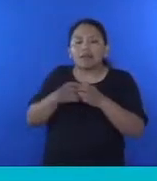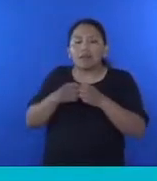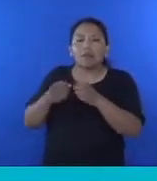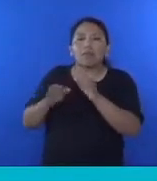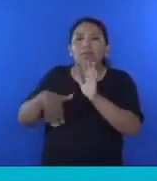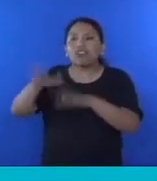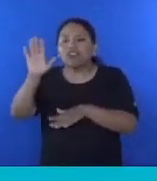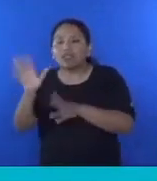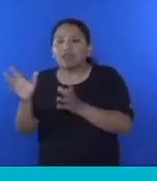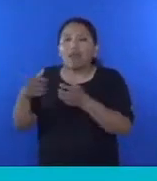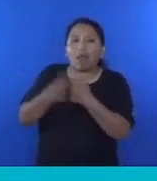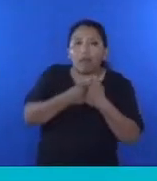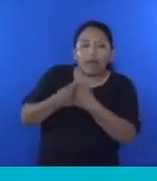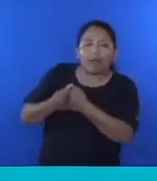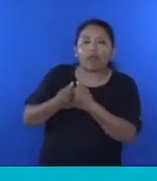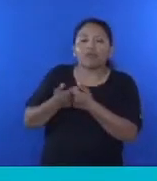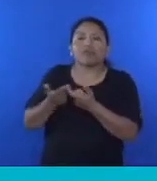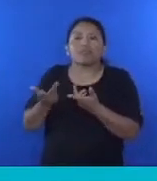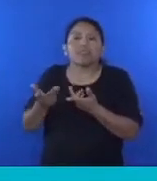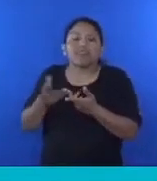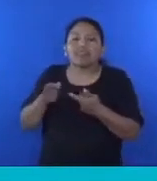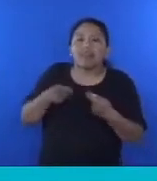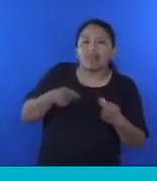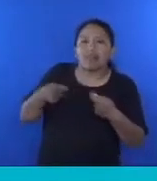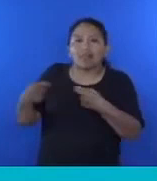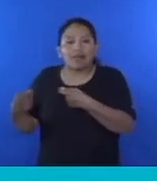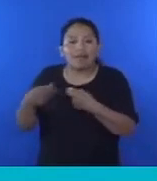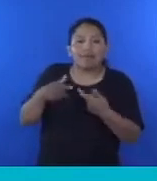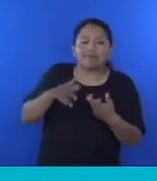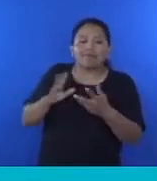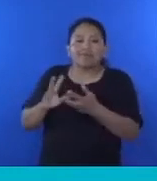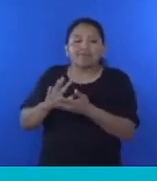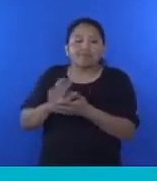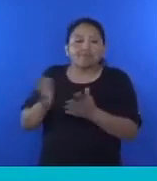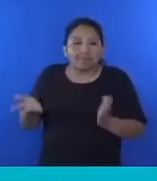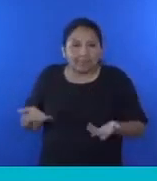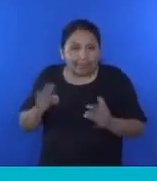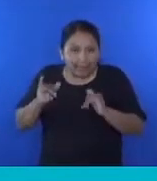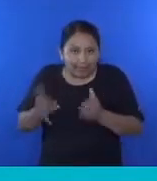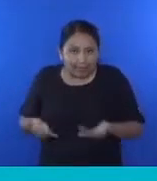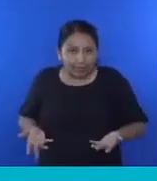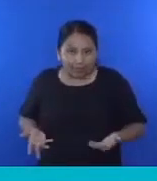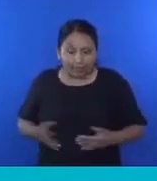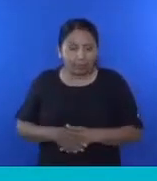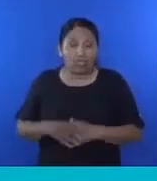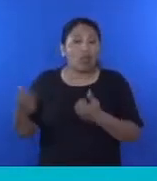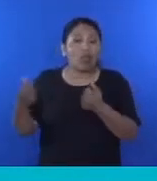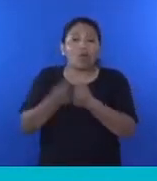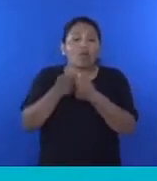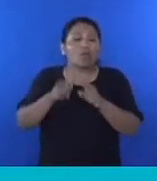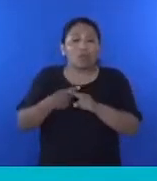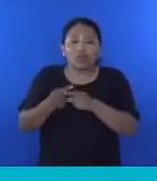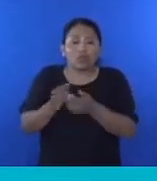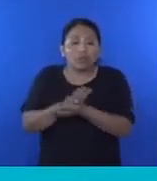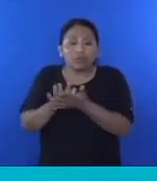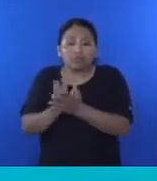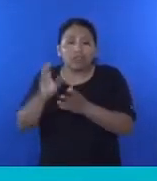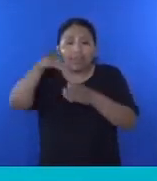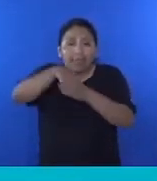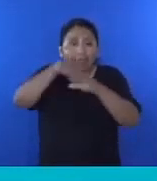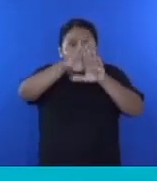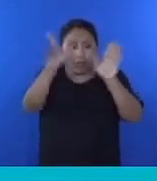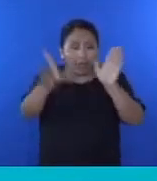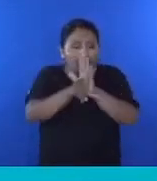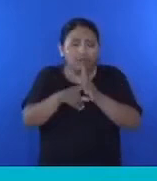construir mayorías, y para construir mayorías hay que ceder. Y eso es un acuerdo, son acuerdos políticos, negociaciones políticas dentro de una legislatura que